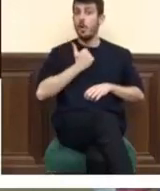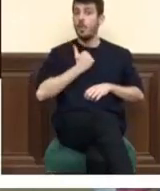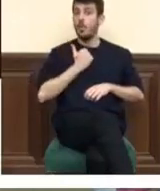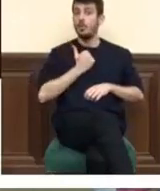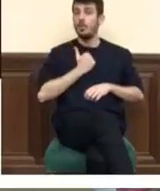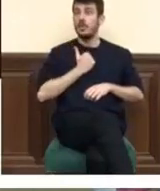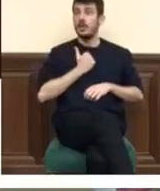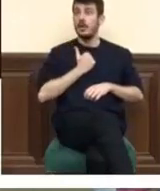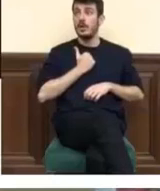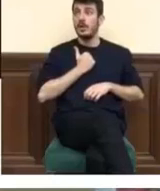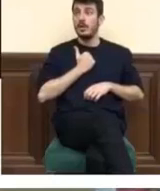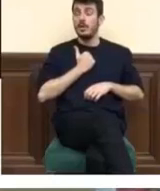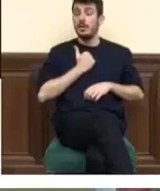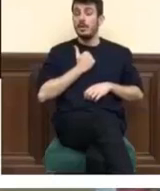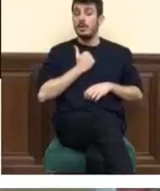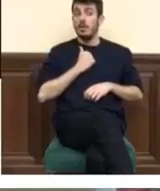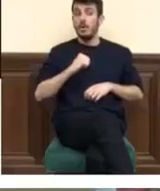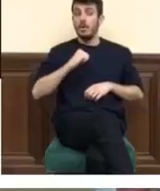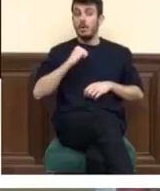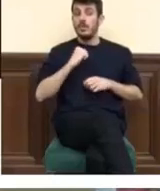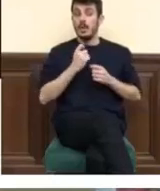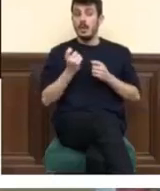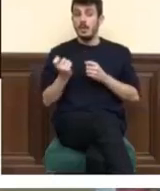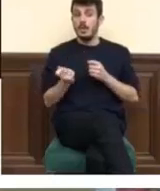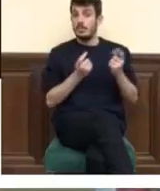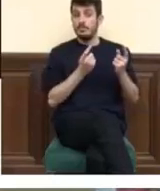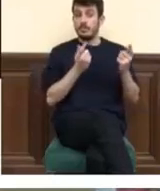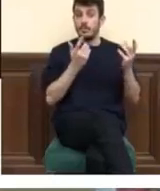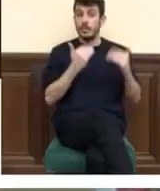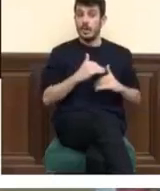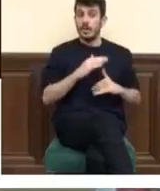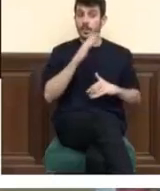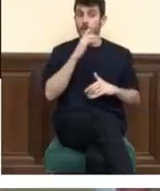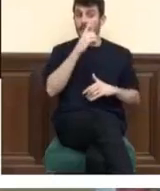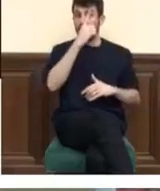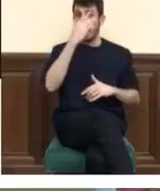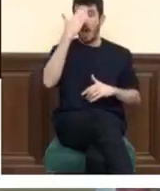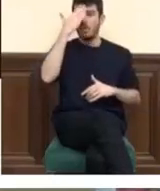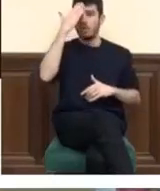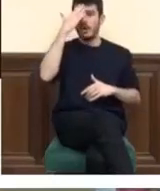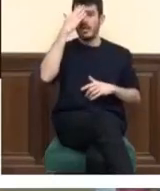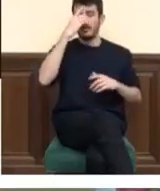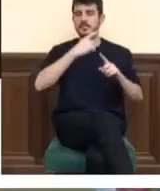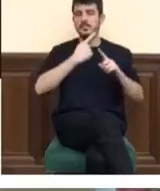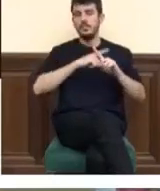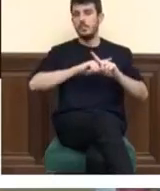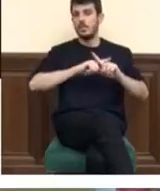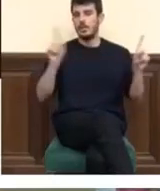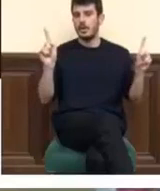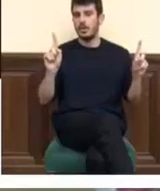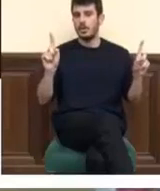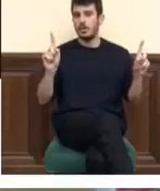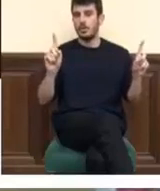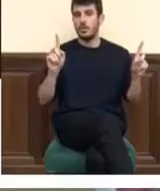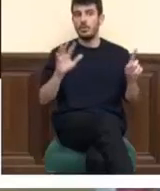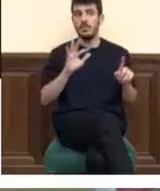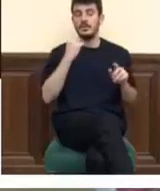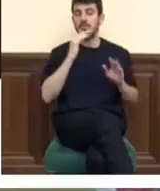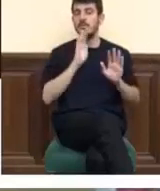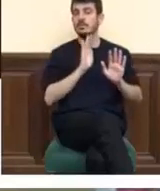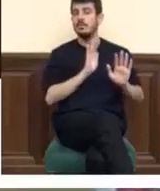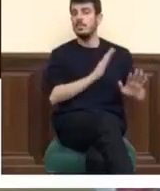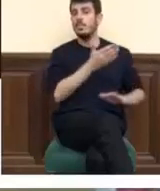oportunidad de llevarles a un hospital porque lo han prohibido las autoridades y que los dejen